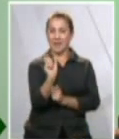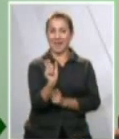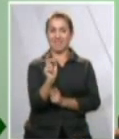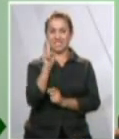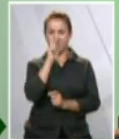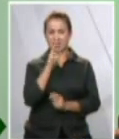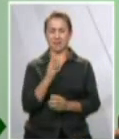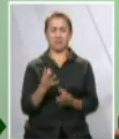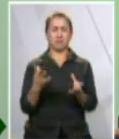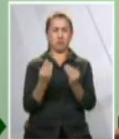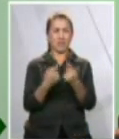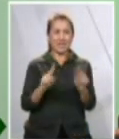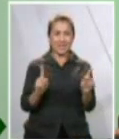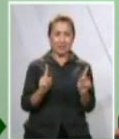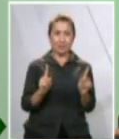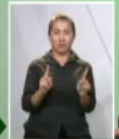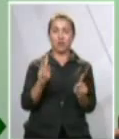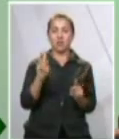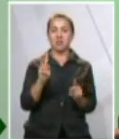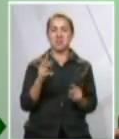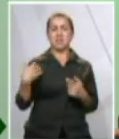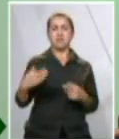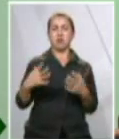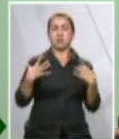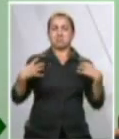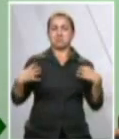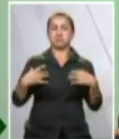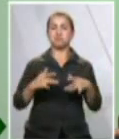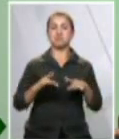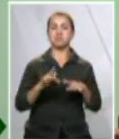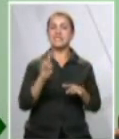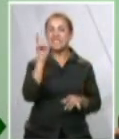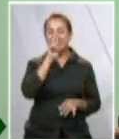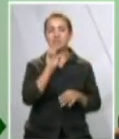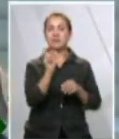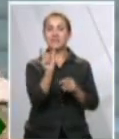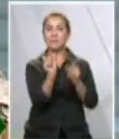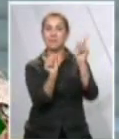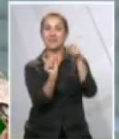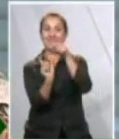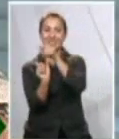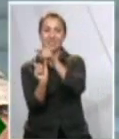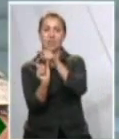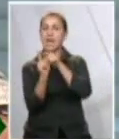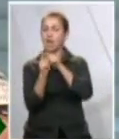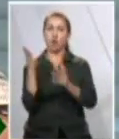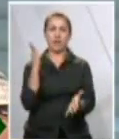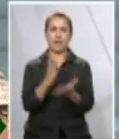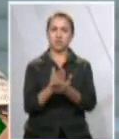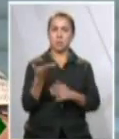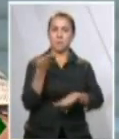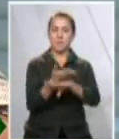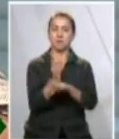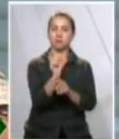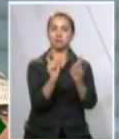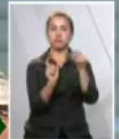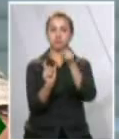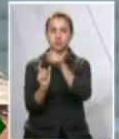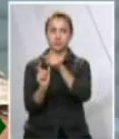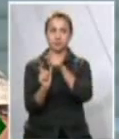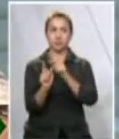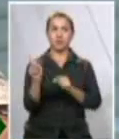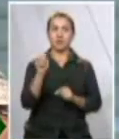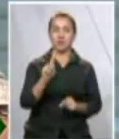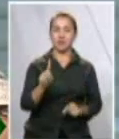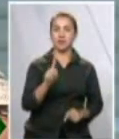algo muchas veces muy distinto de una con tilde. O sea, era importante. La primera palabra que escribió Alberto fue Shakespeare.